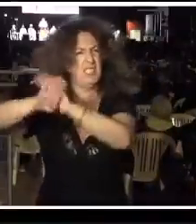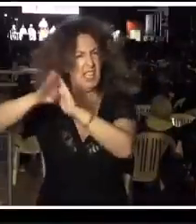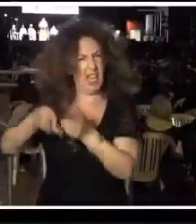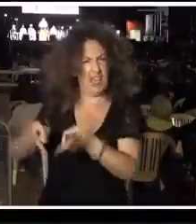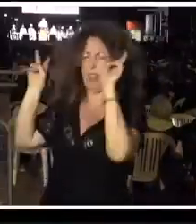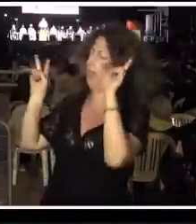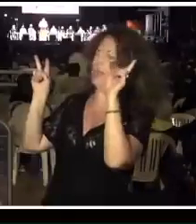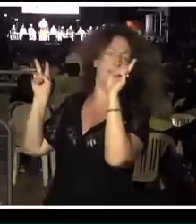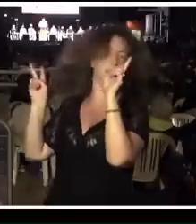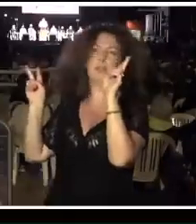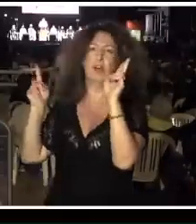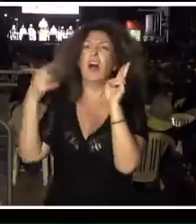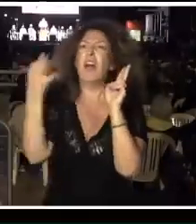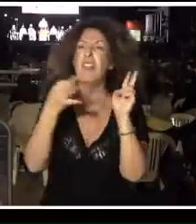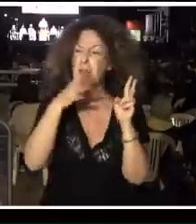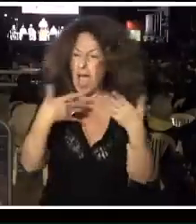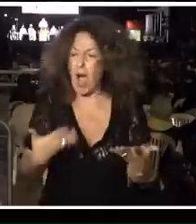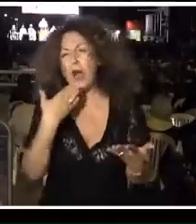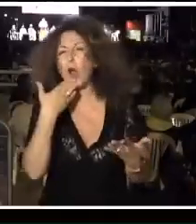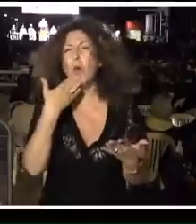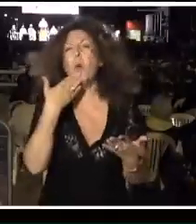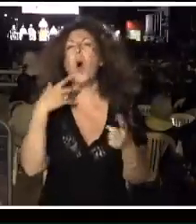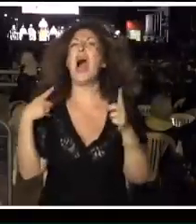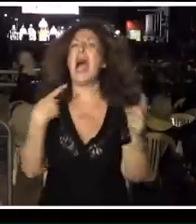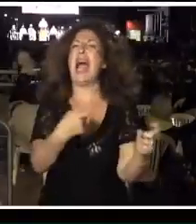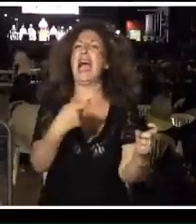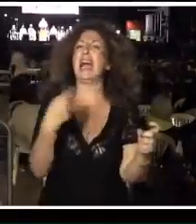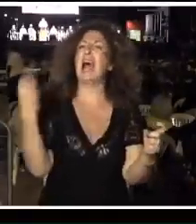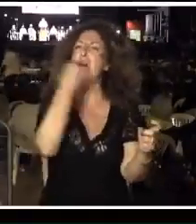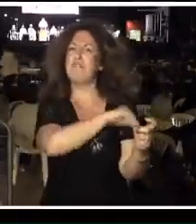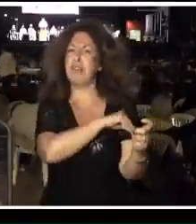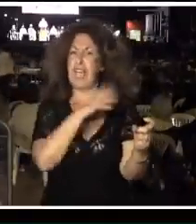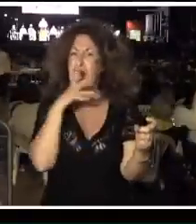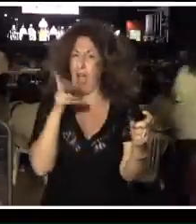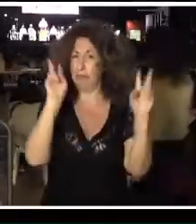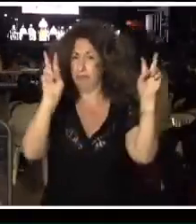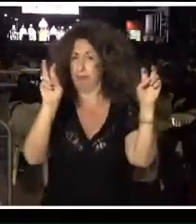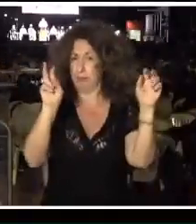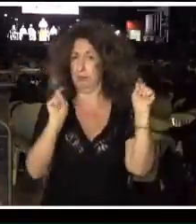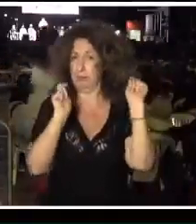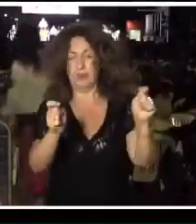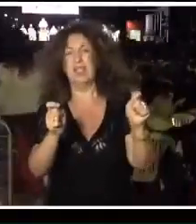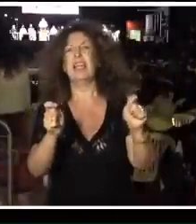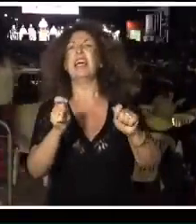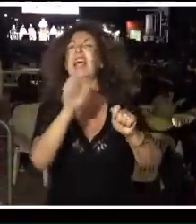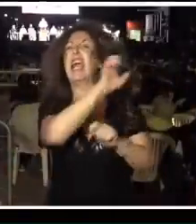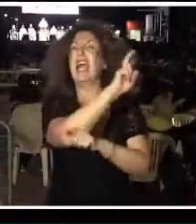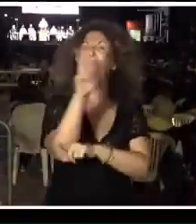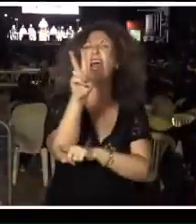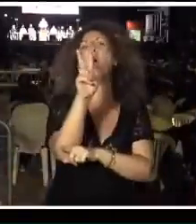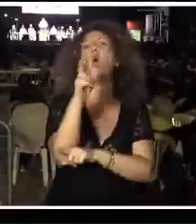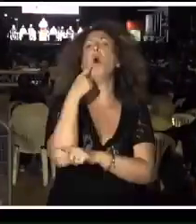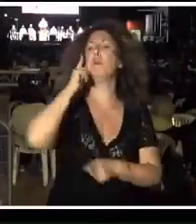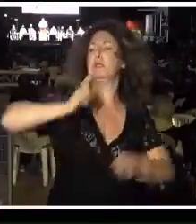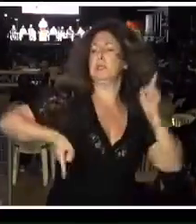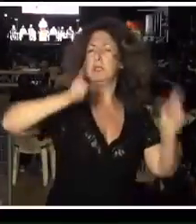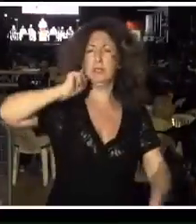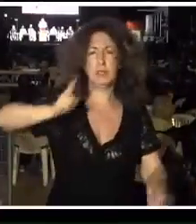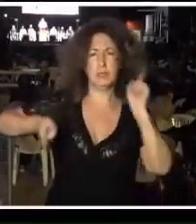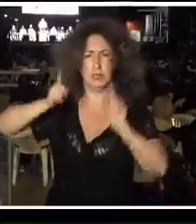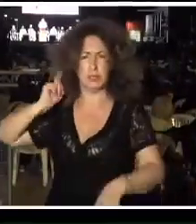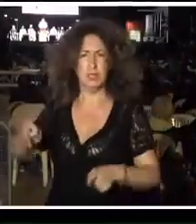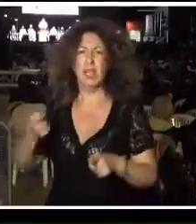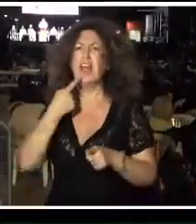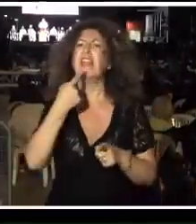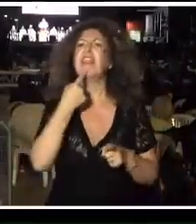la nueva Guerra Fría que está organizando los Estados Unidos para imponer su unilateralismo al mundo, señalando